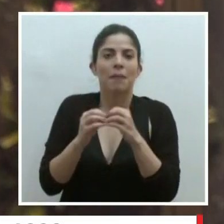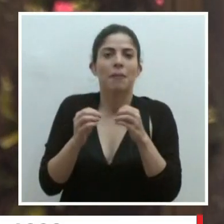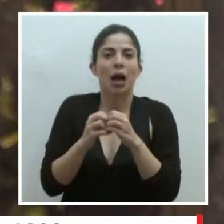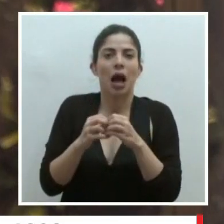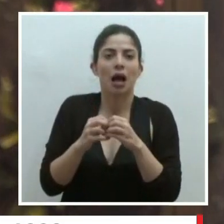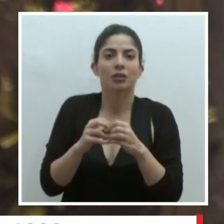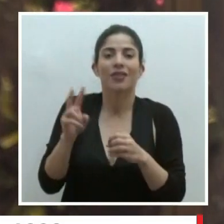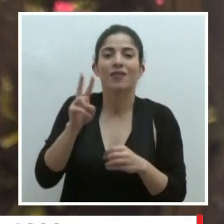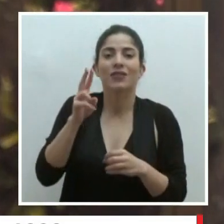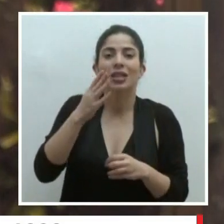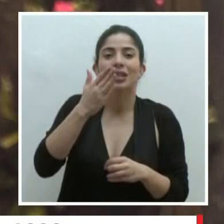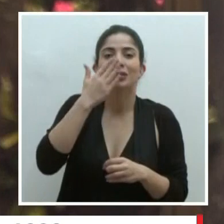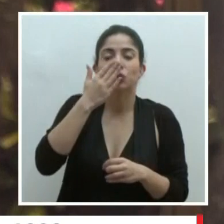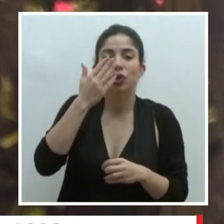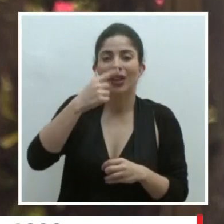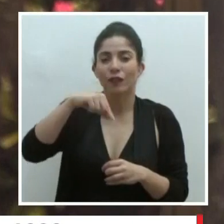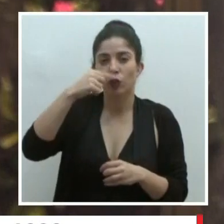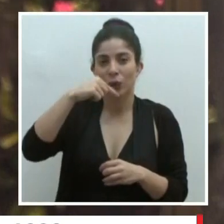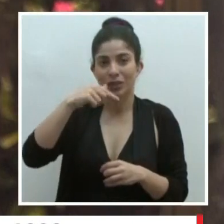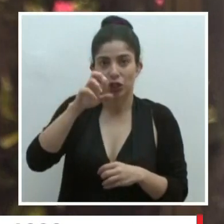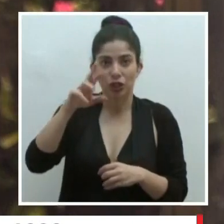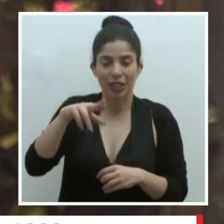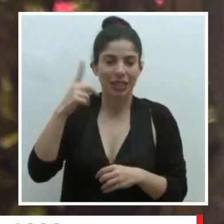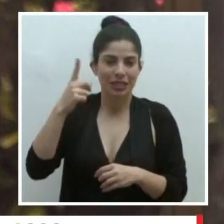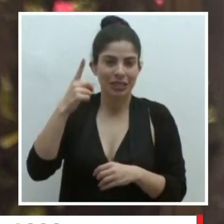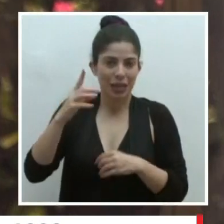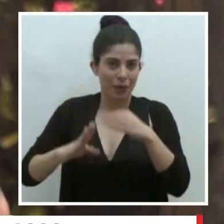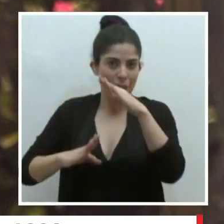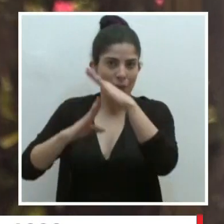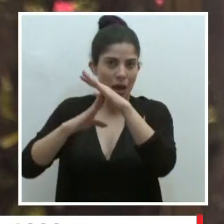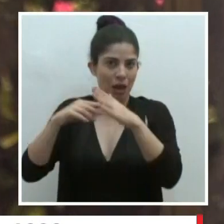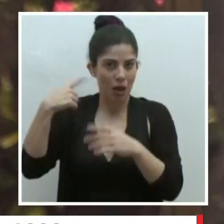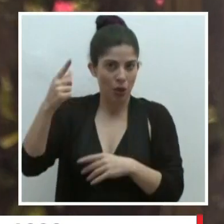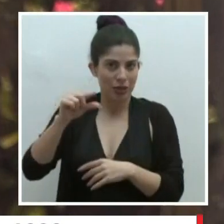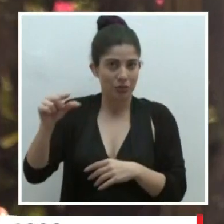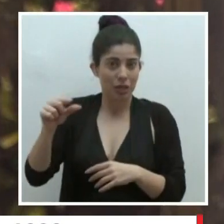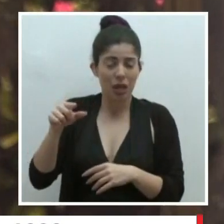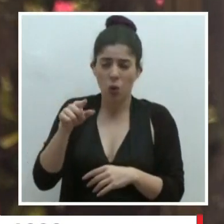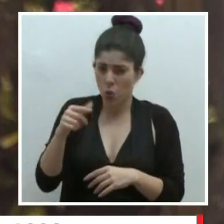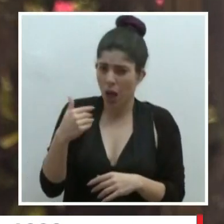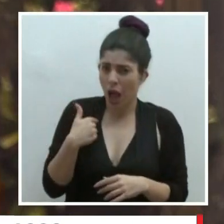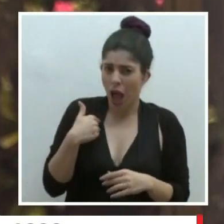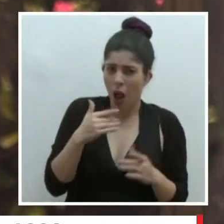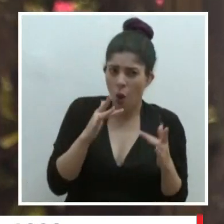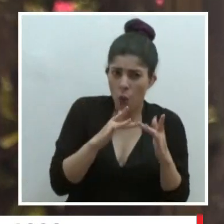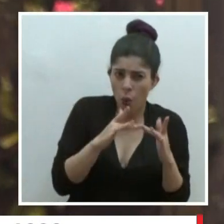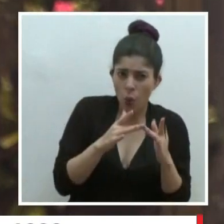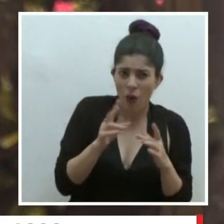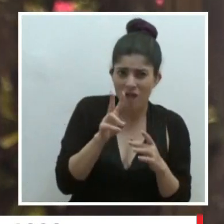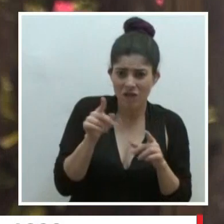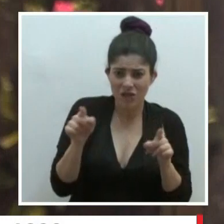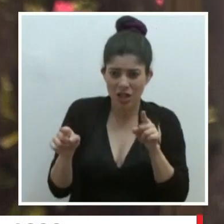de virus respiratorios de influenza en Costa Rica. Si hay algún manejo o algún contacto entre estos 2 virus. Y quiero aprovechar